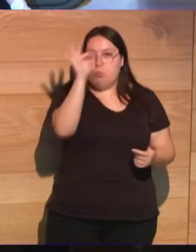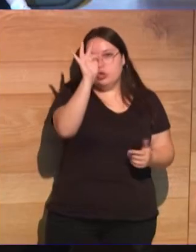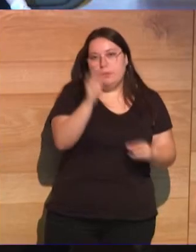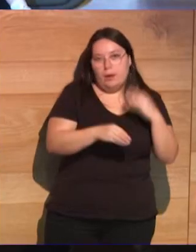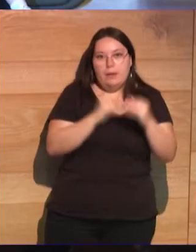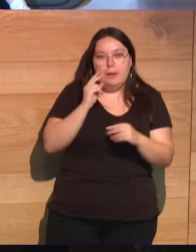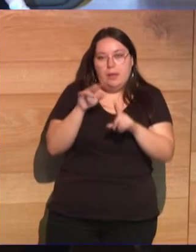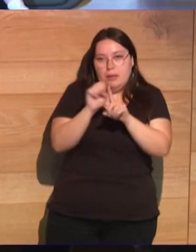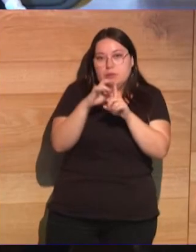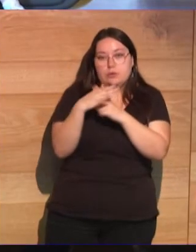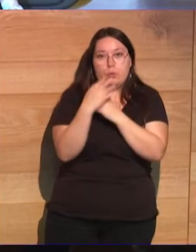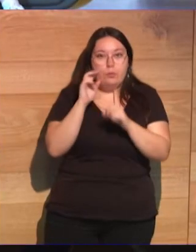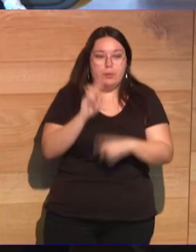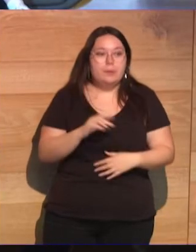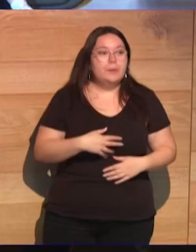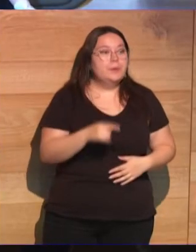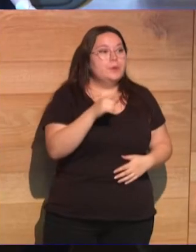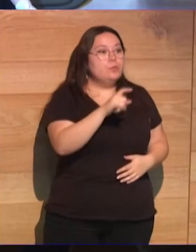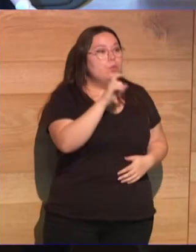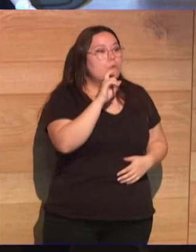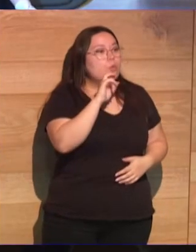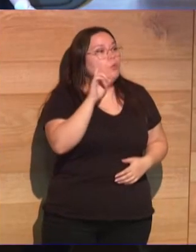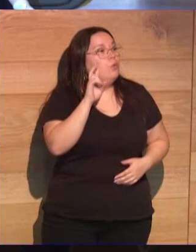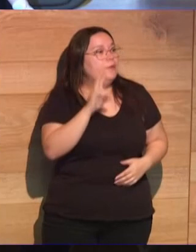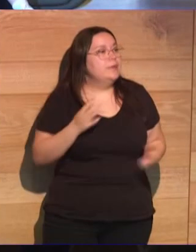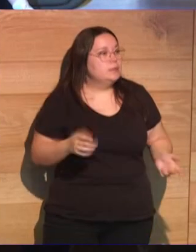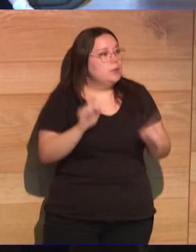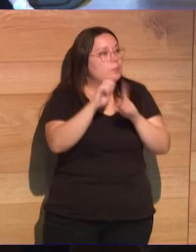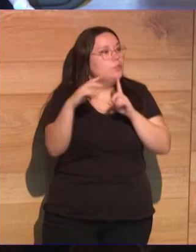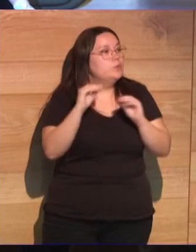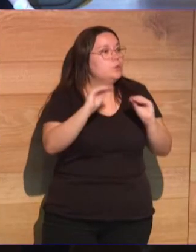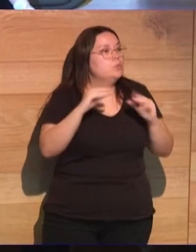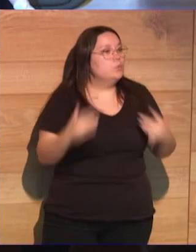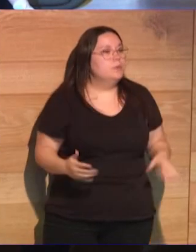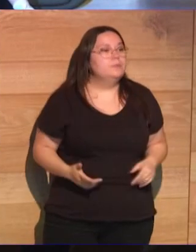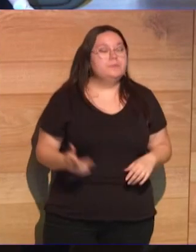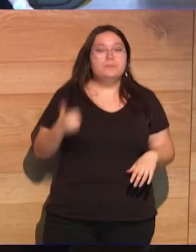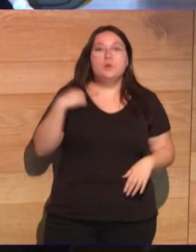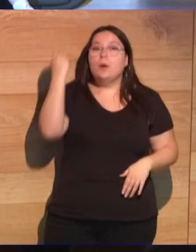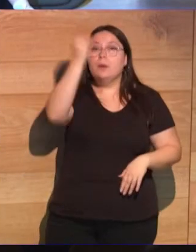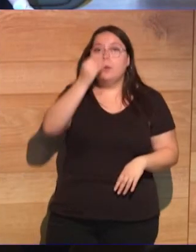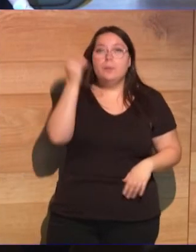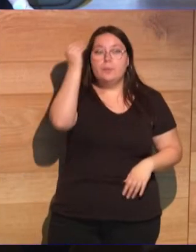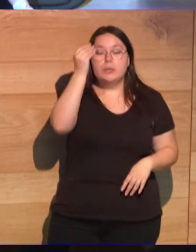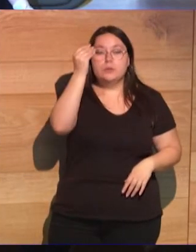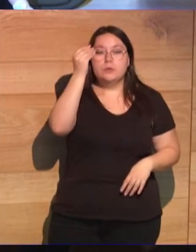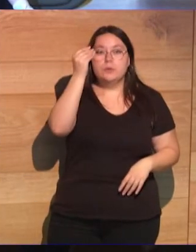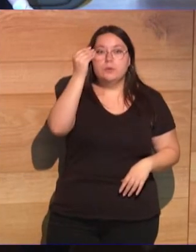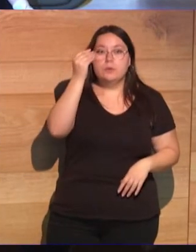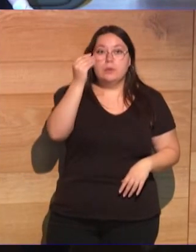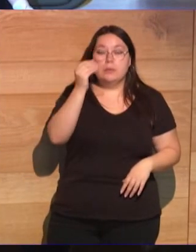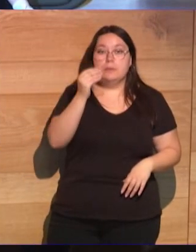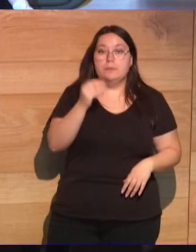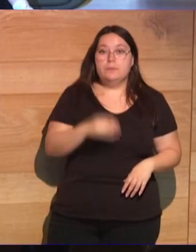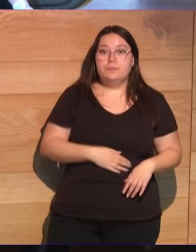caso. ¿Y tú, Óscar, cómo lo ves? ¿Medio lleno, medio vacío? Bueno, yo soy de los que piensa que cada